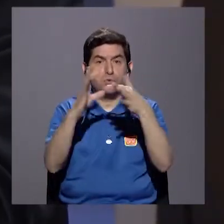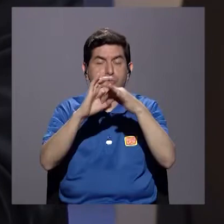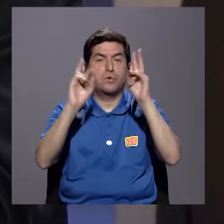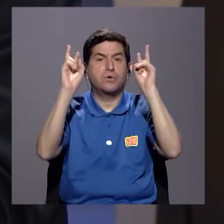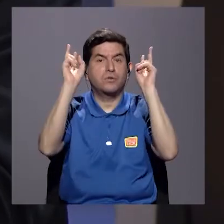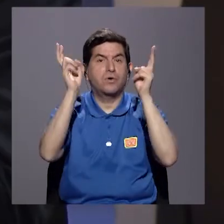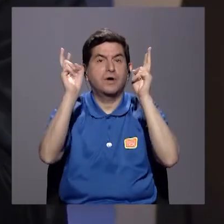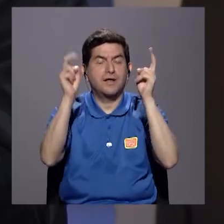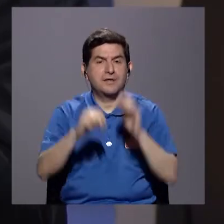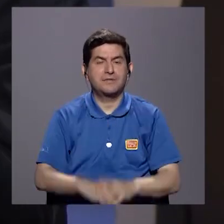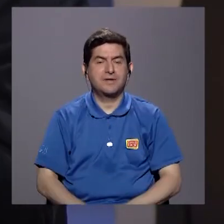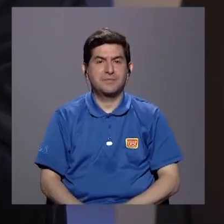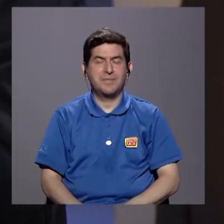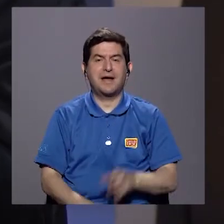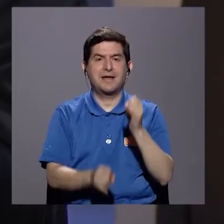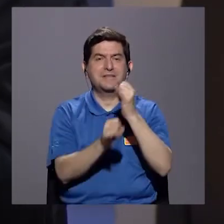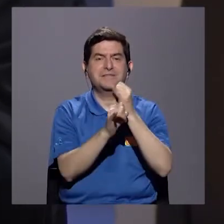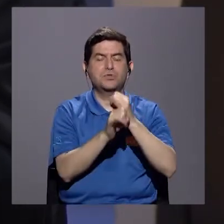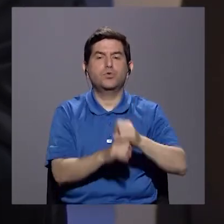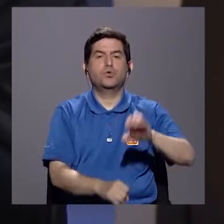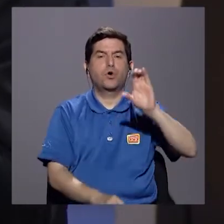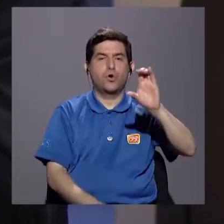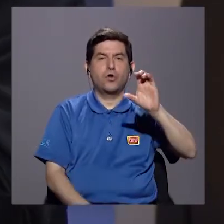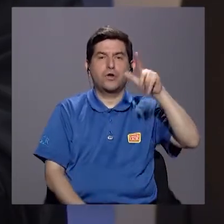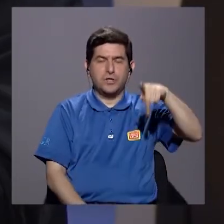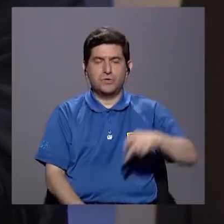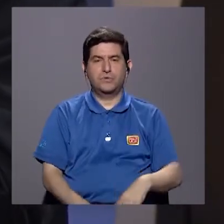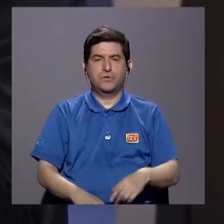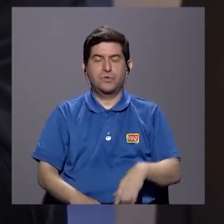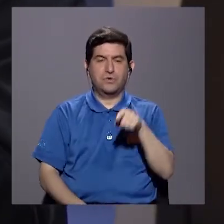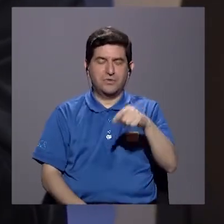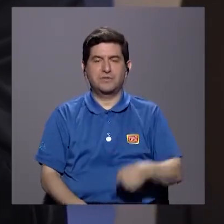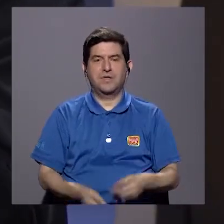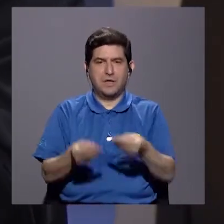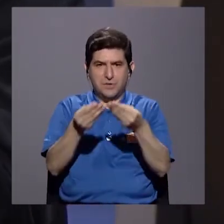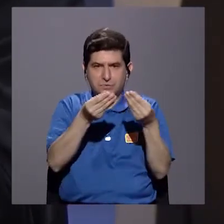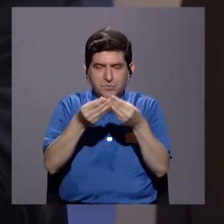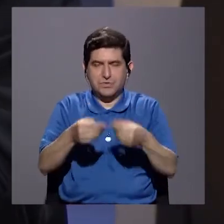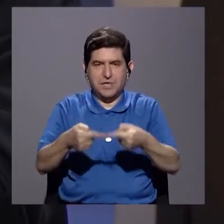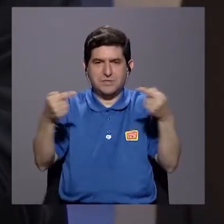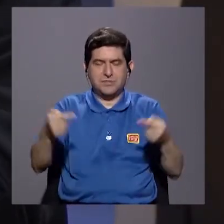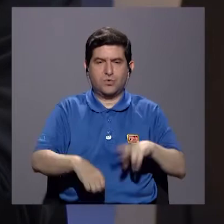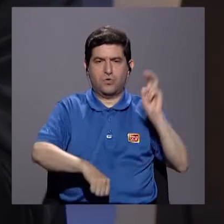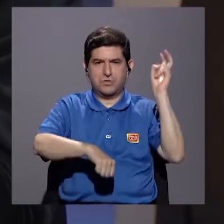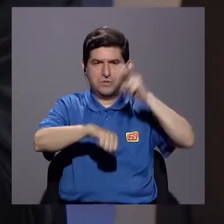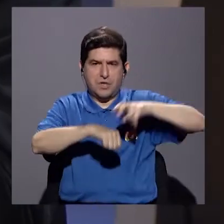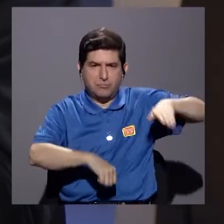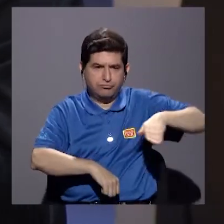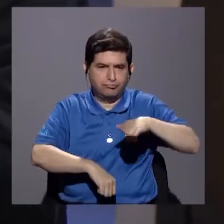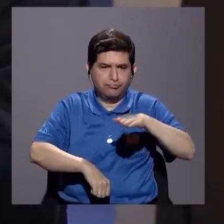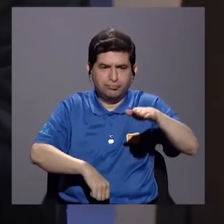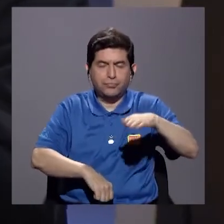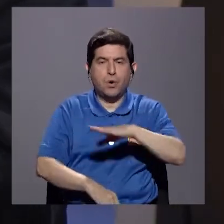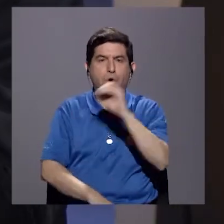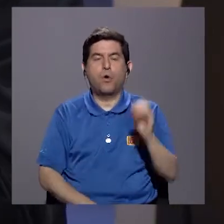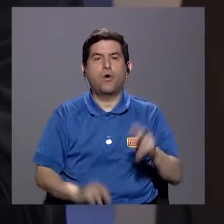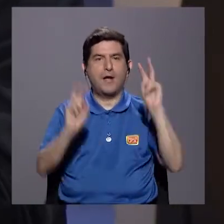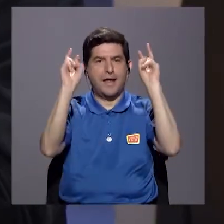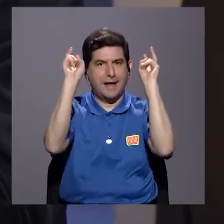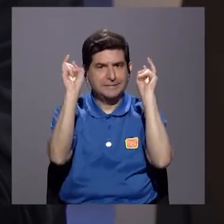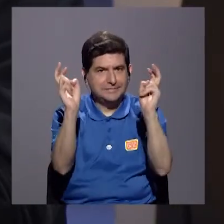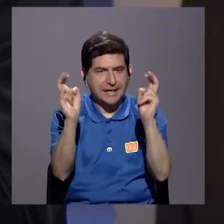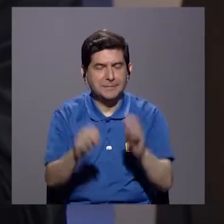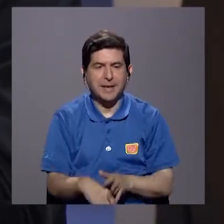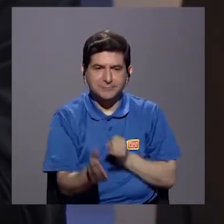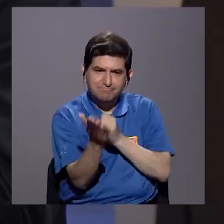el tema del clorito picado, sueros antiofídicos, es un referente mundial. para citar un ejemplo, o en el tema